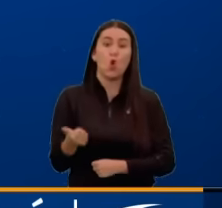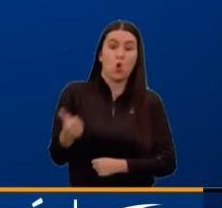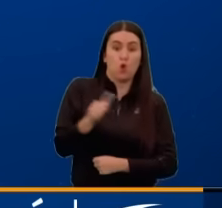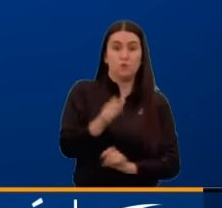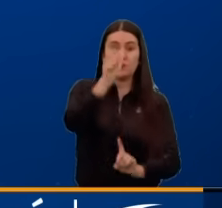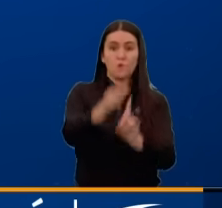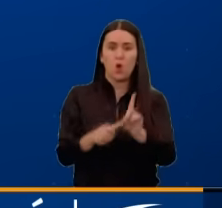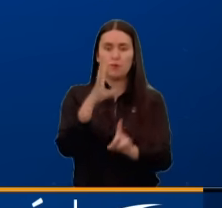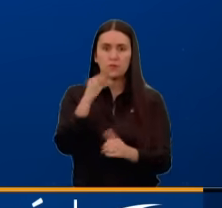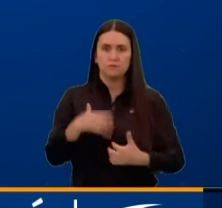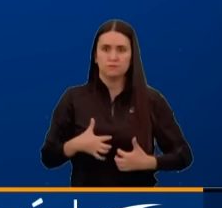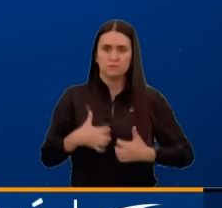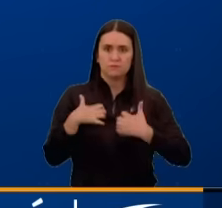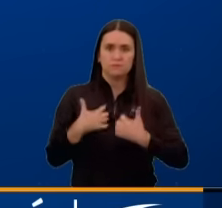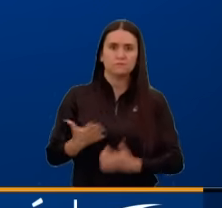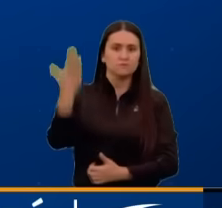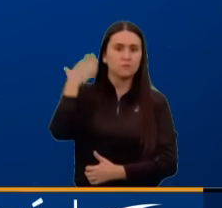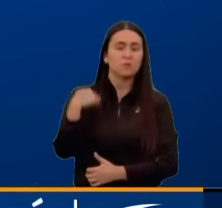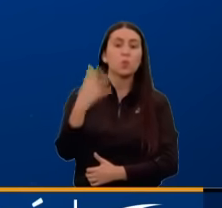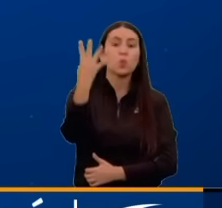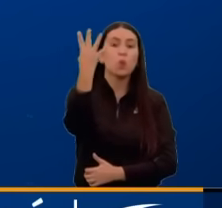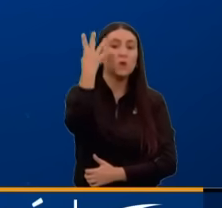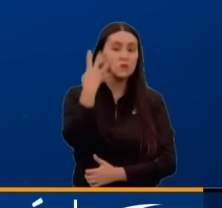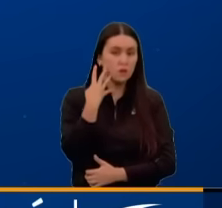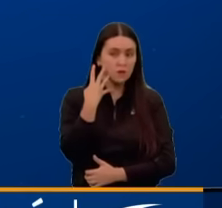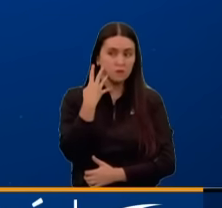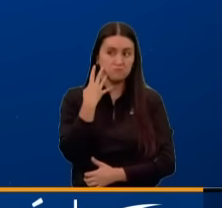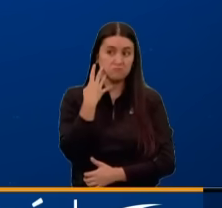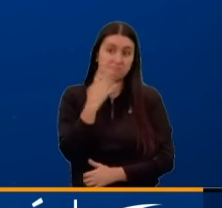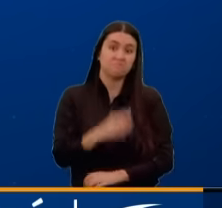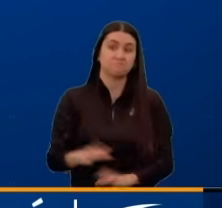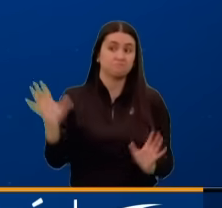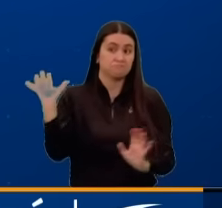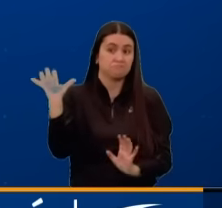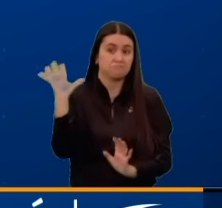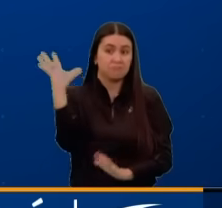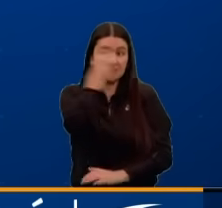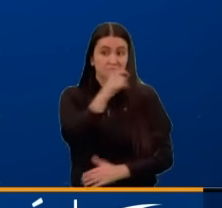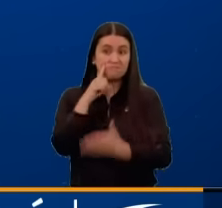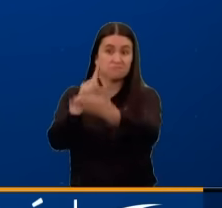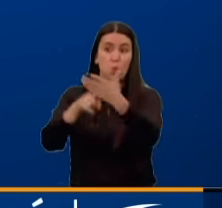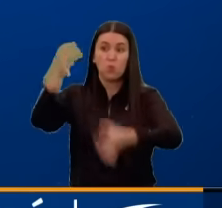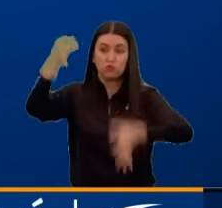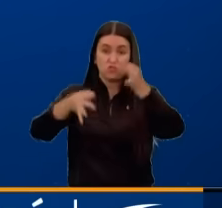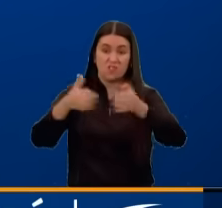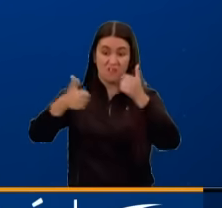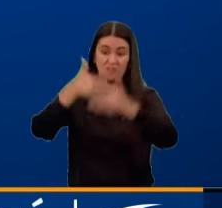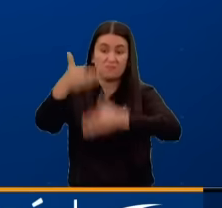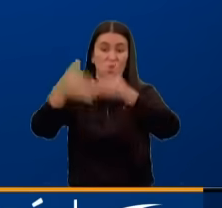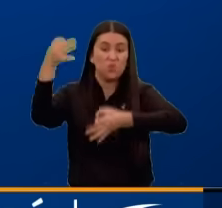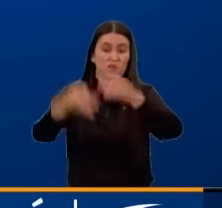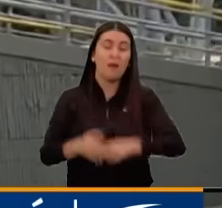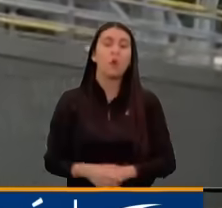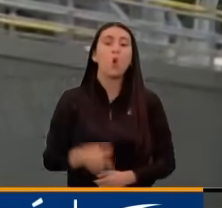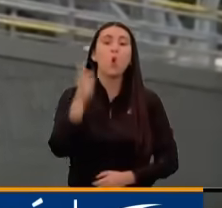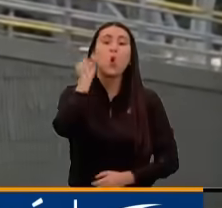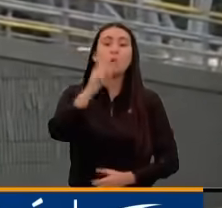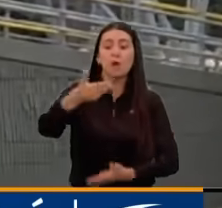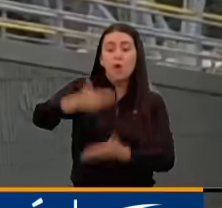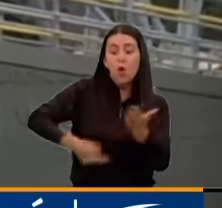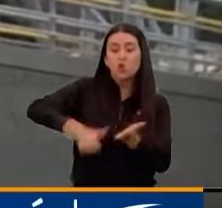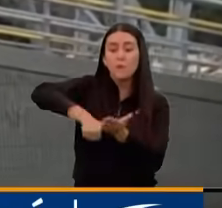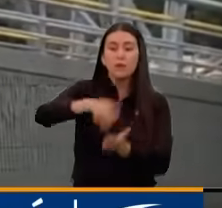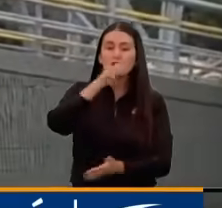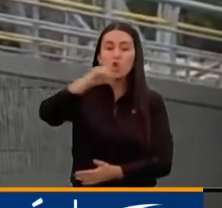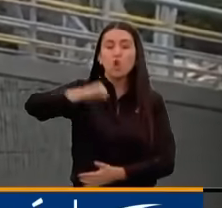temor por su vida hace 4 días. Pues está visto que la justicia no hace nada, que porque son indocumentados y no se pueden